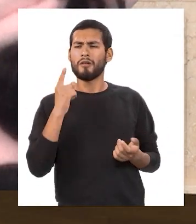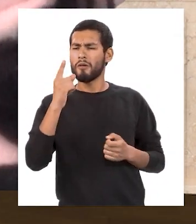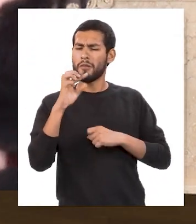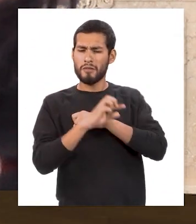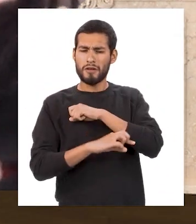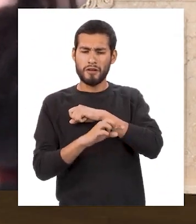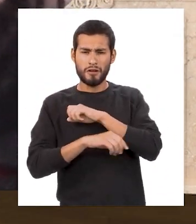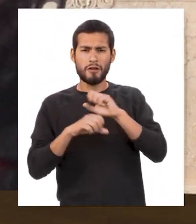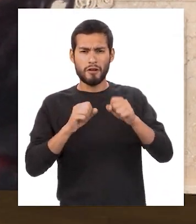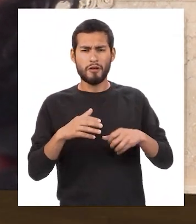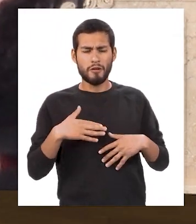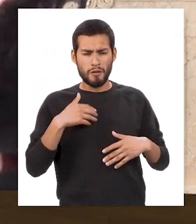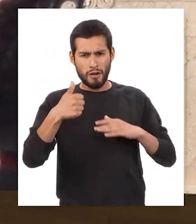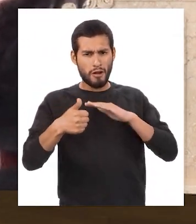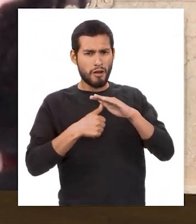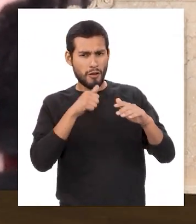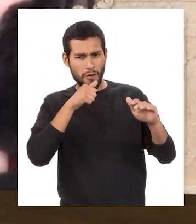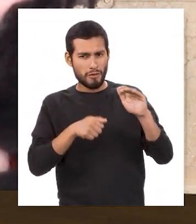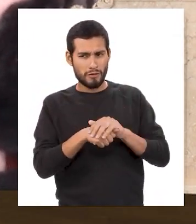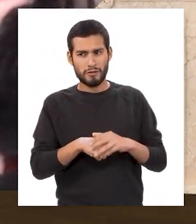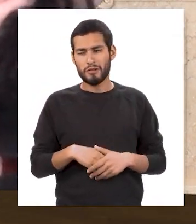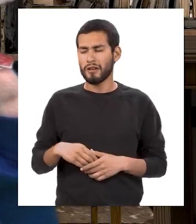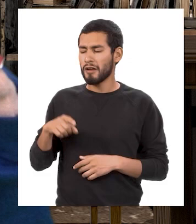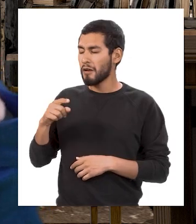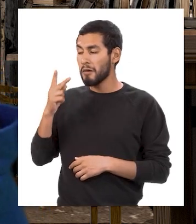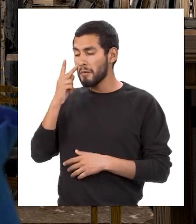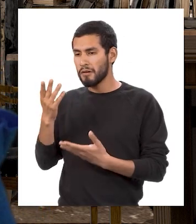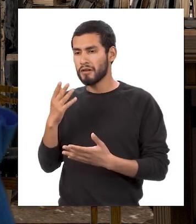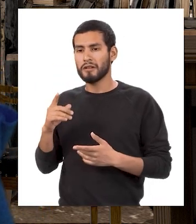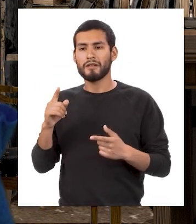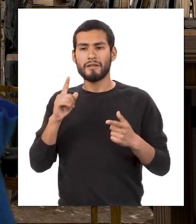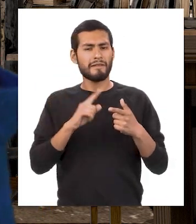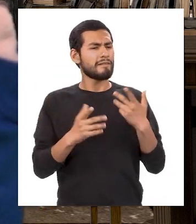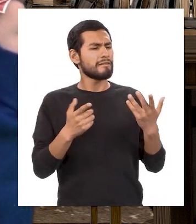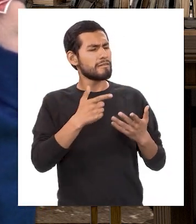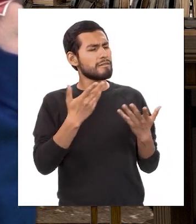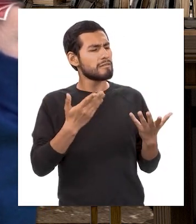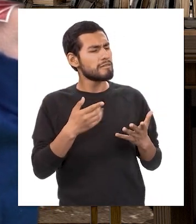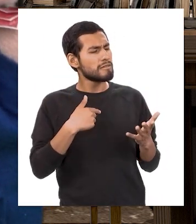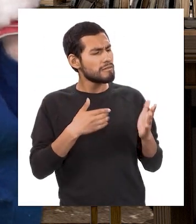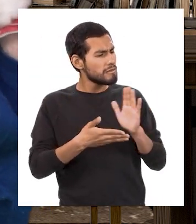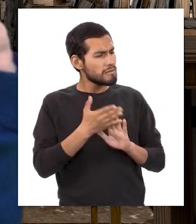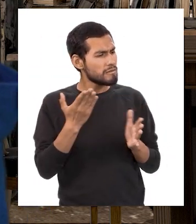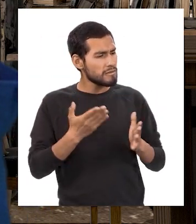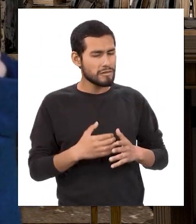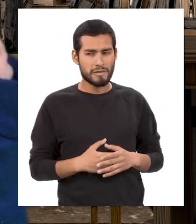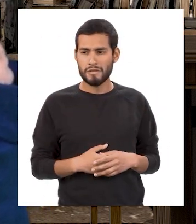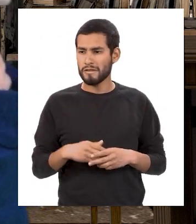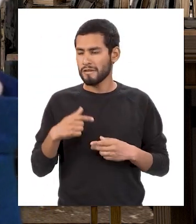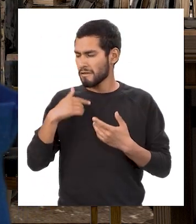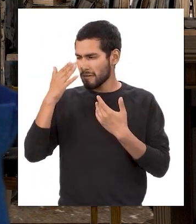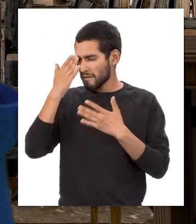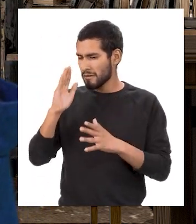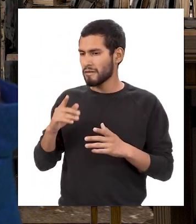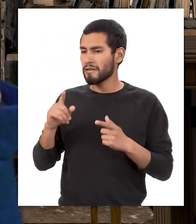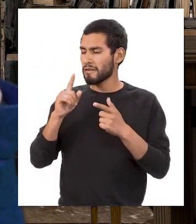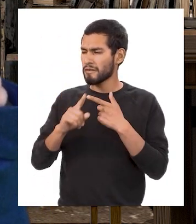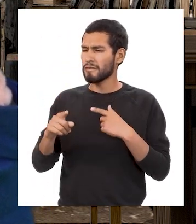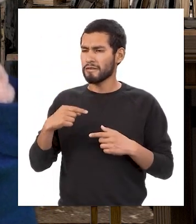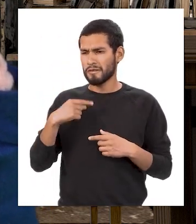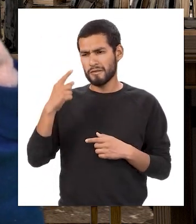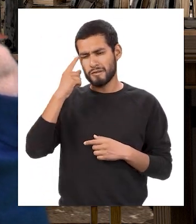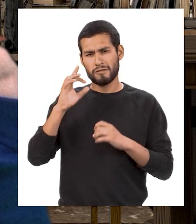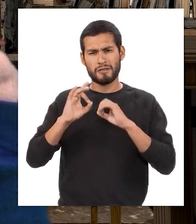favor, solo hay un país en el que puede refugiarse. Tendría que verse. Pero, ¿a dónde quieres que vaya? No lo